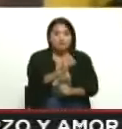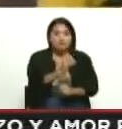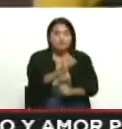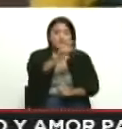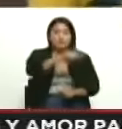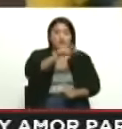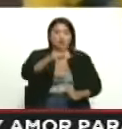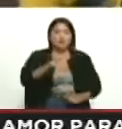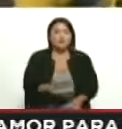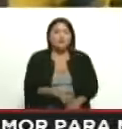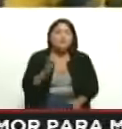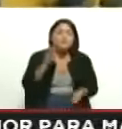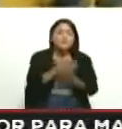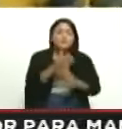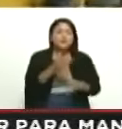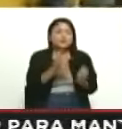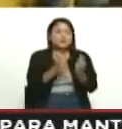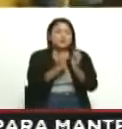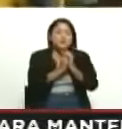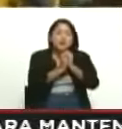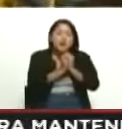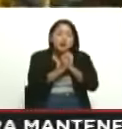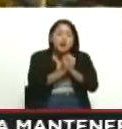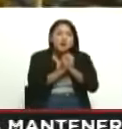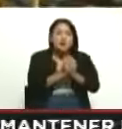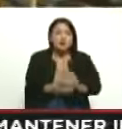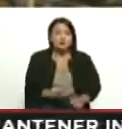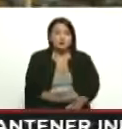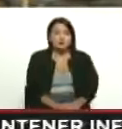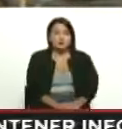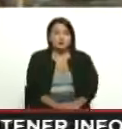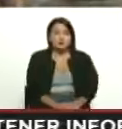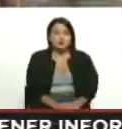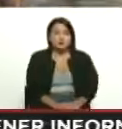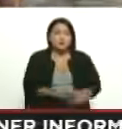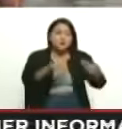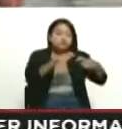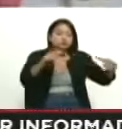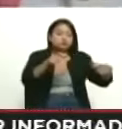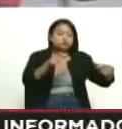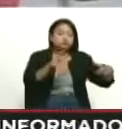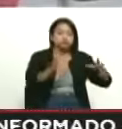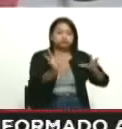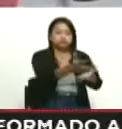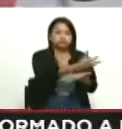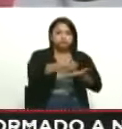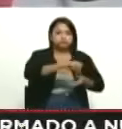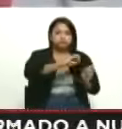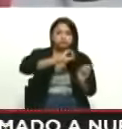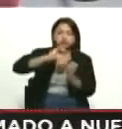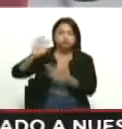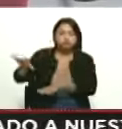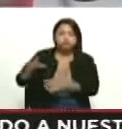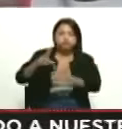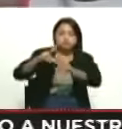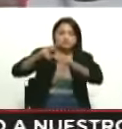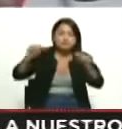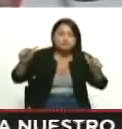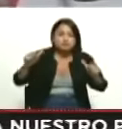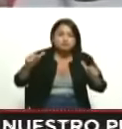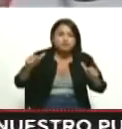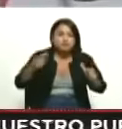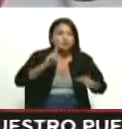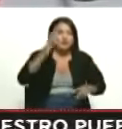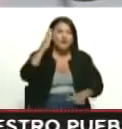Iban a los velorios y se presentaban en los velorios y se llevaban los, ¿cómo se llama?, el ataúd donde estaba la persona fallecida, que